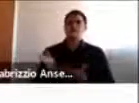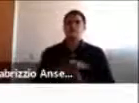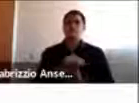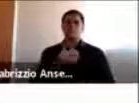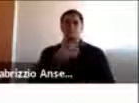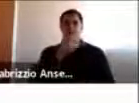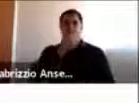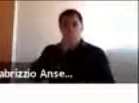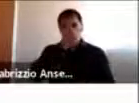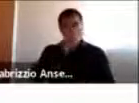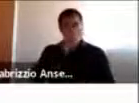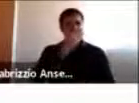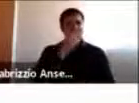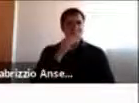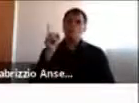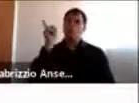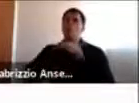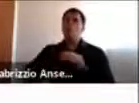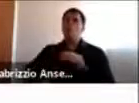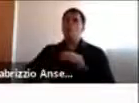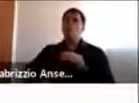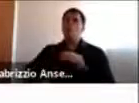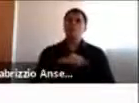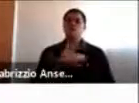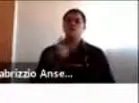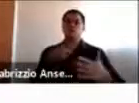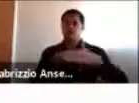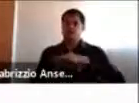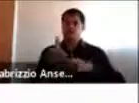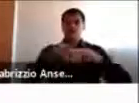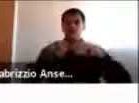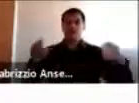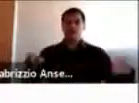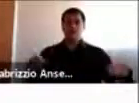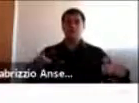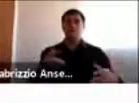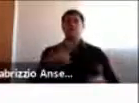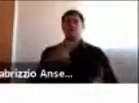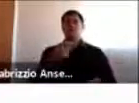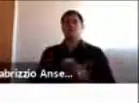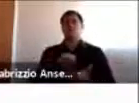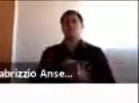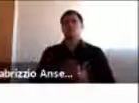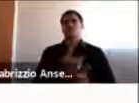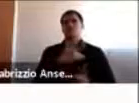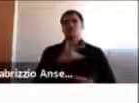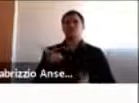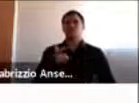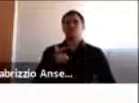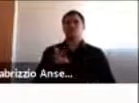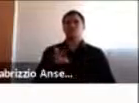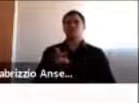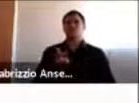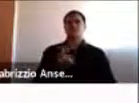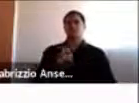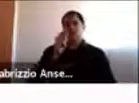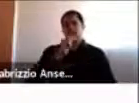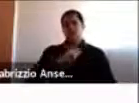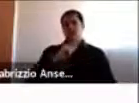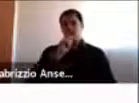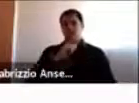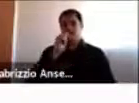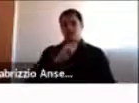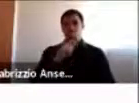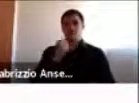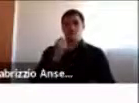y finalmente lo que hice fue ingresar al mercado y comprarle al niño al avatar un helado ese helado